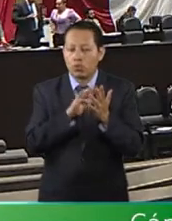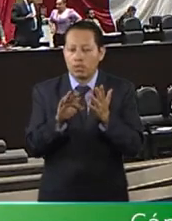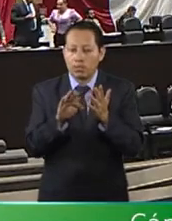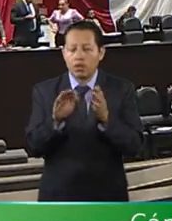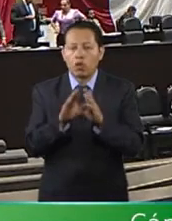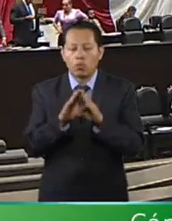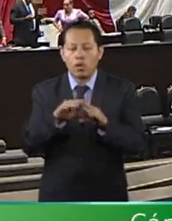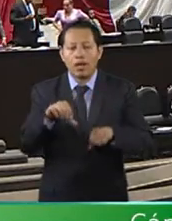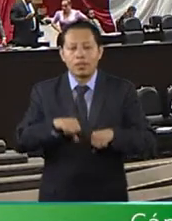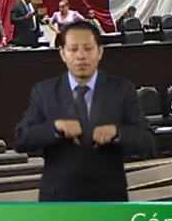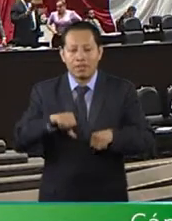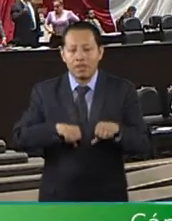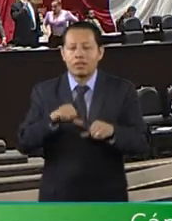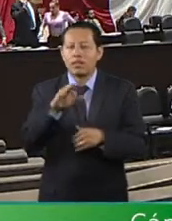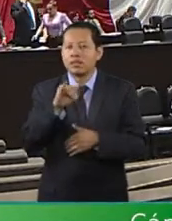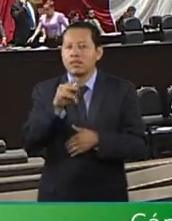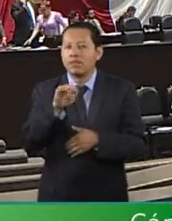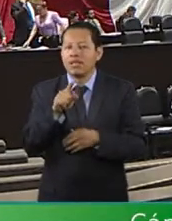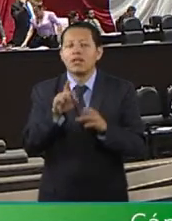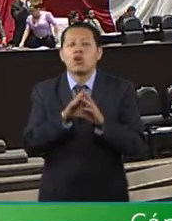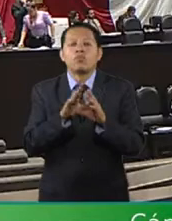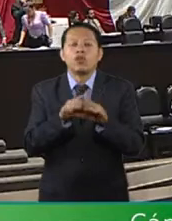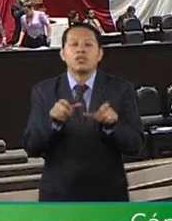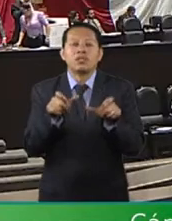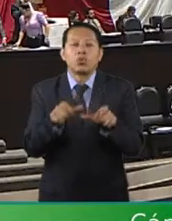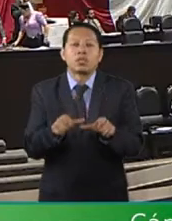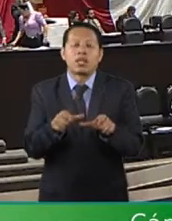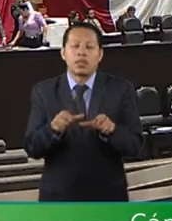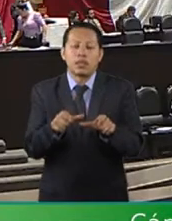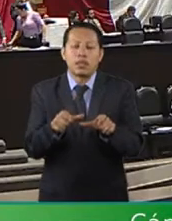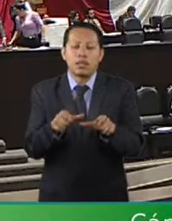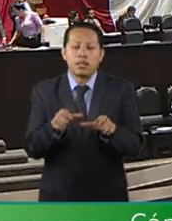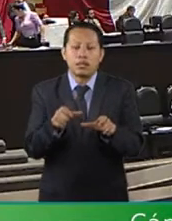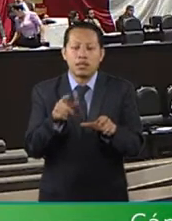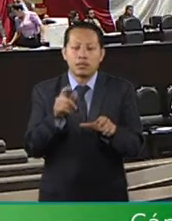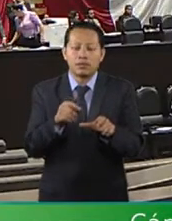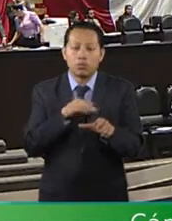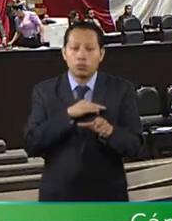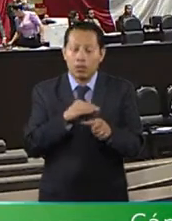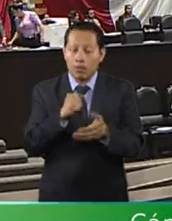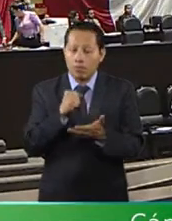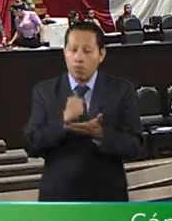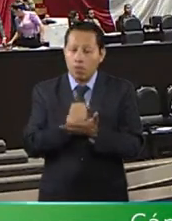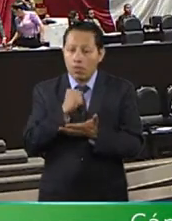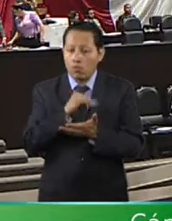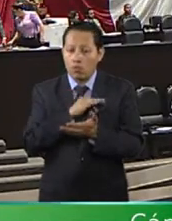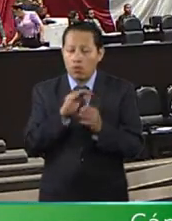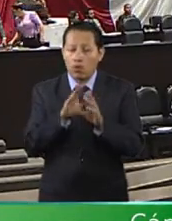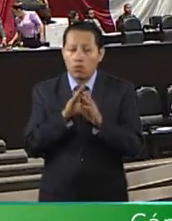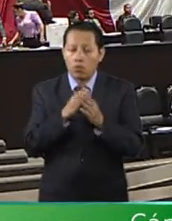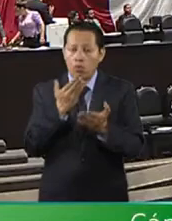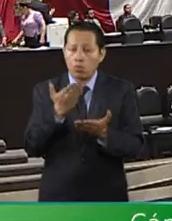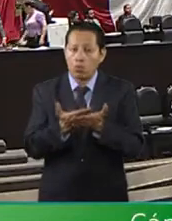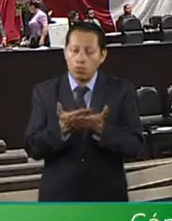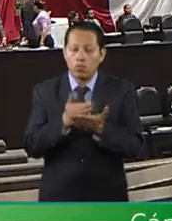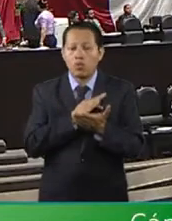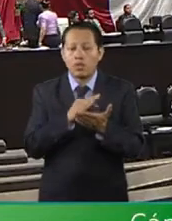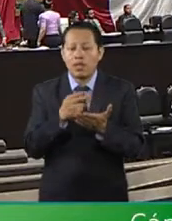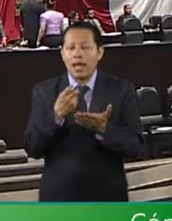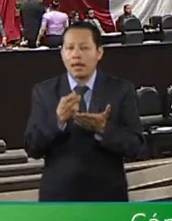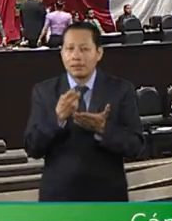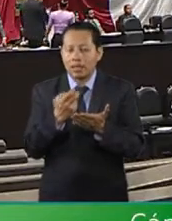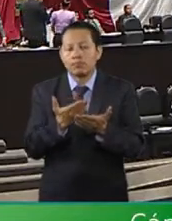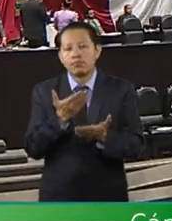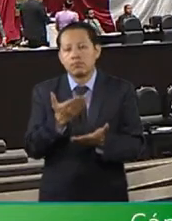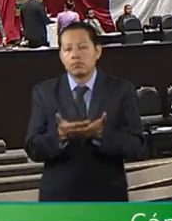en actividades civiles como la seguridad pública de ser aprobada tal como se propone esta reforma